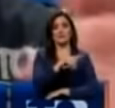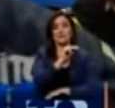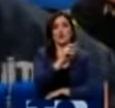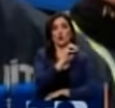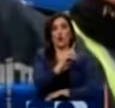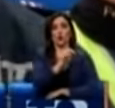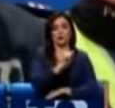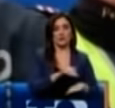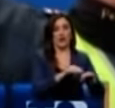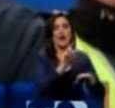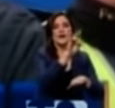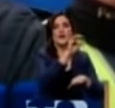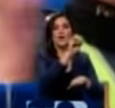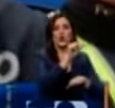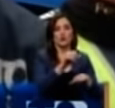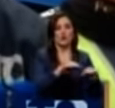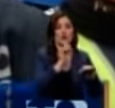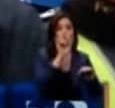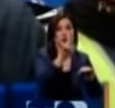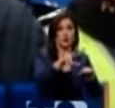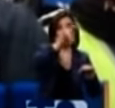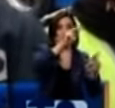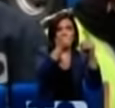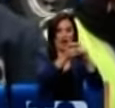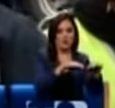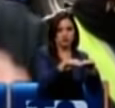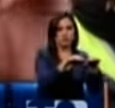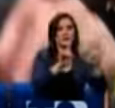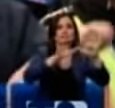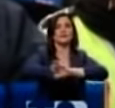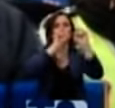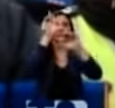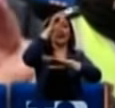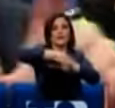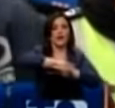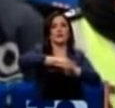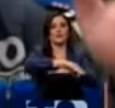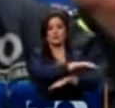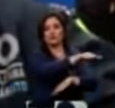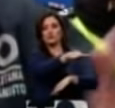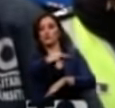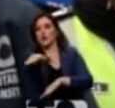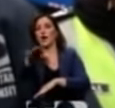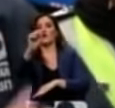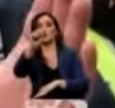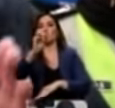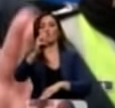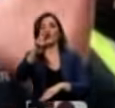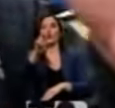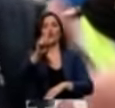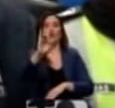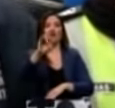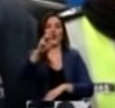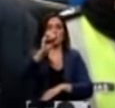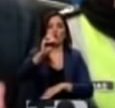calle Los Ríos. Se cambia el sentido de circulación de sur a norte desde las 6 de la mañana a 3 de la tarde, pudiendo bajar por la Luis Odiro para retomar su sentido original